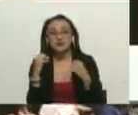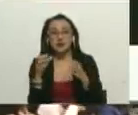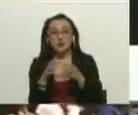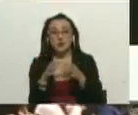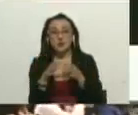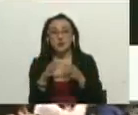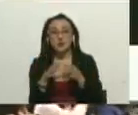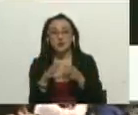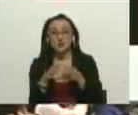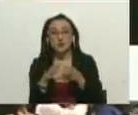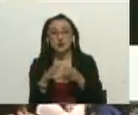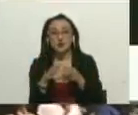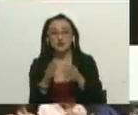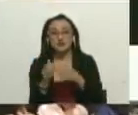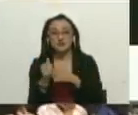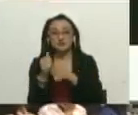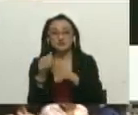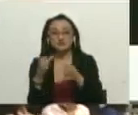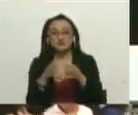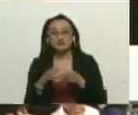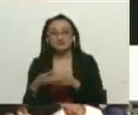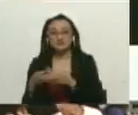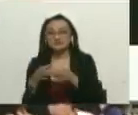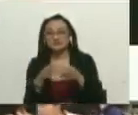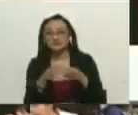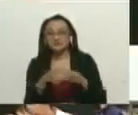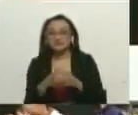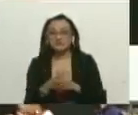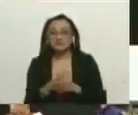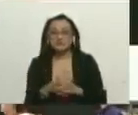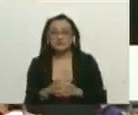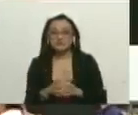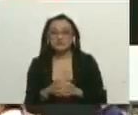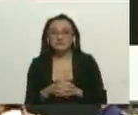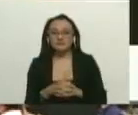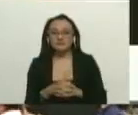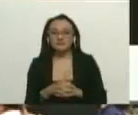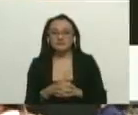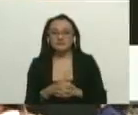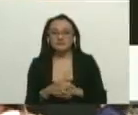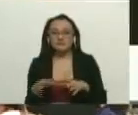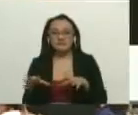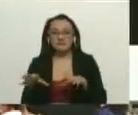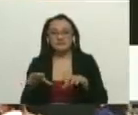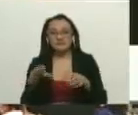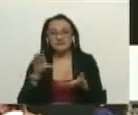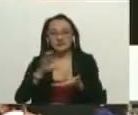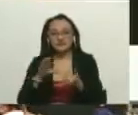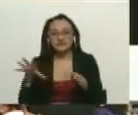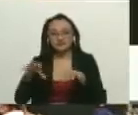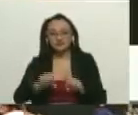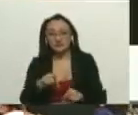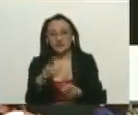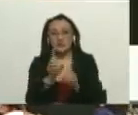principios de dirección colectiva, de centralismo democrático